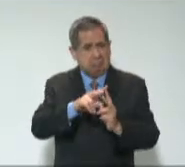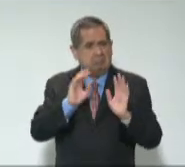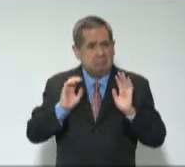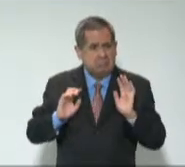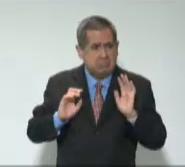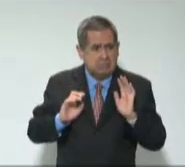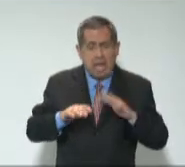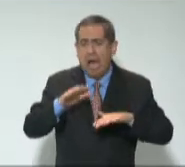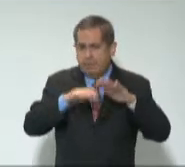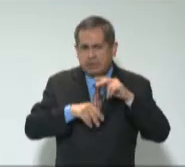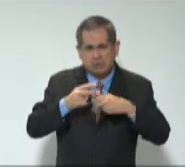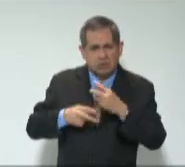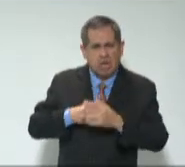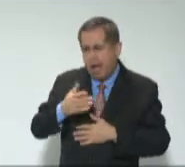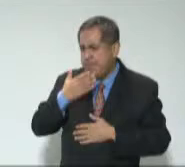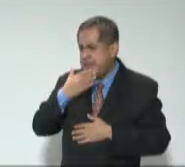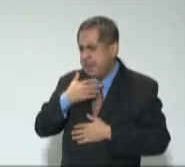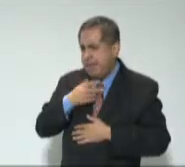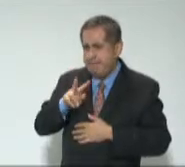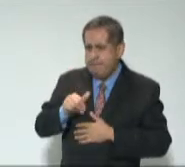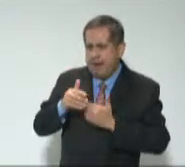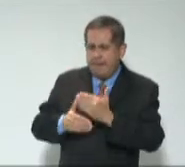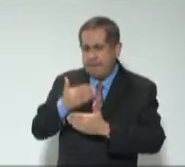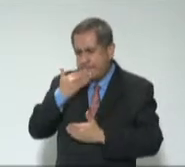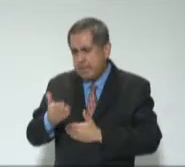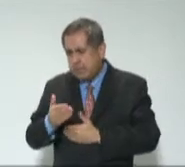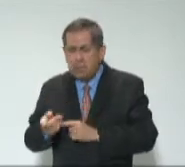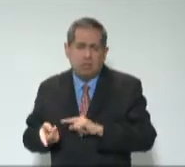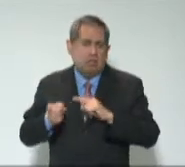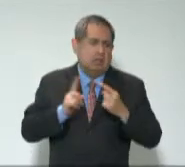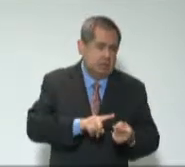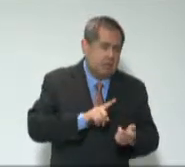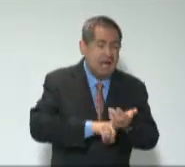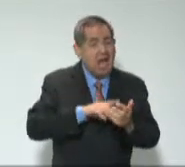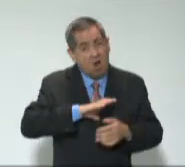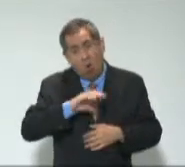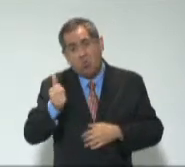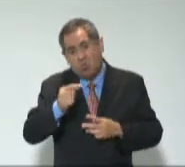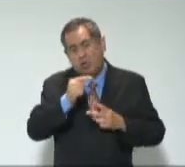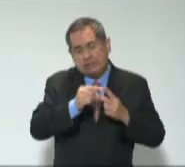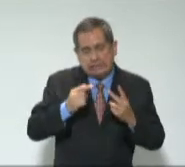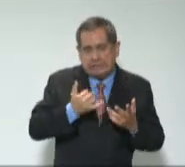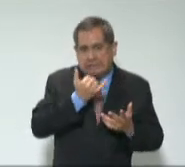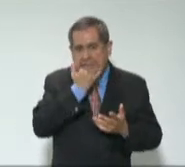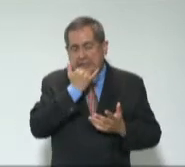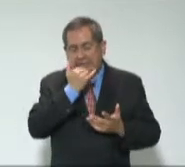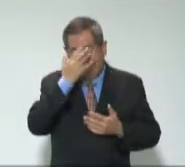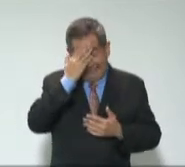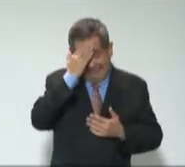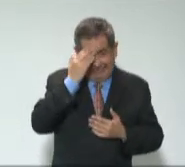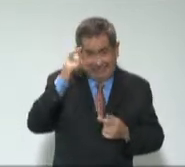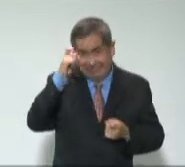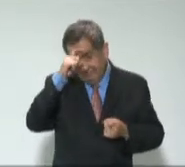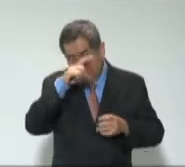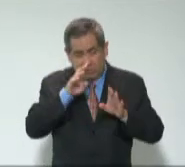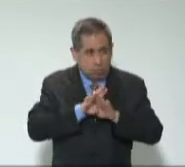o festejar eh logros pero también tenemos otros componentes de la realidad que siempre es compleja en la que hay